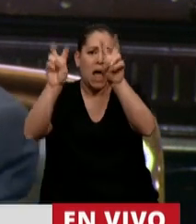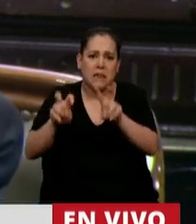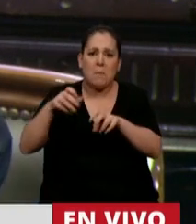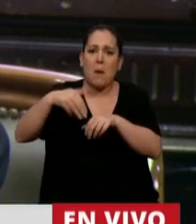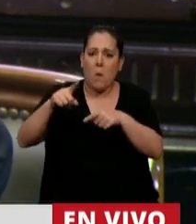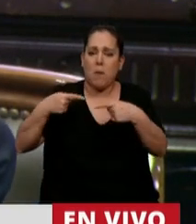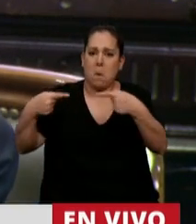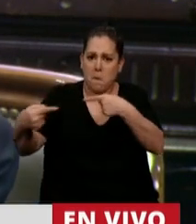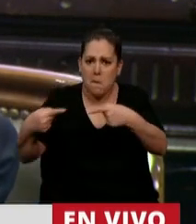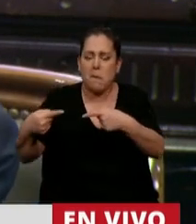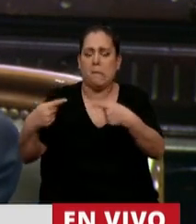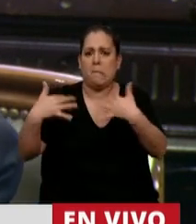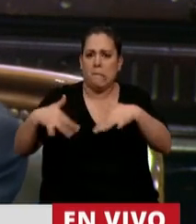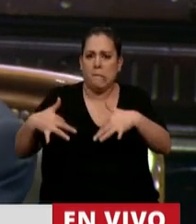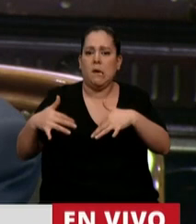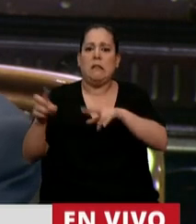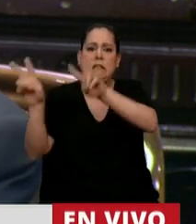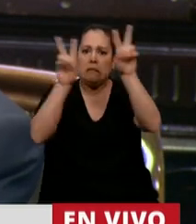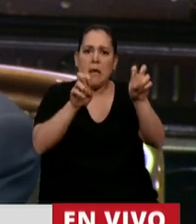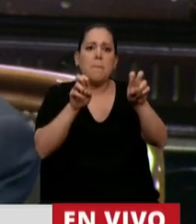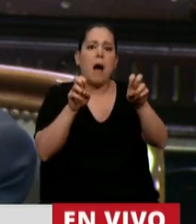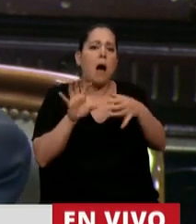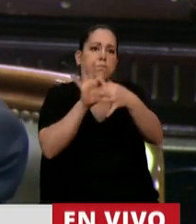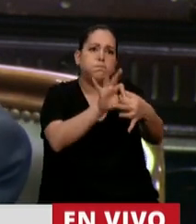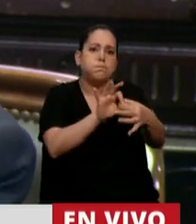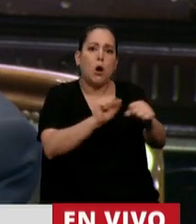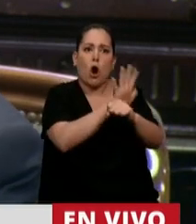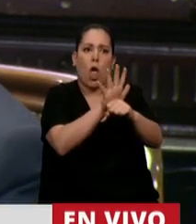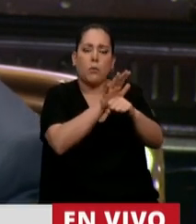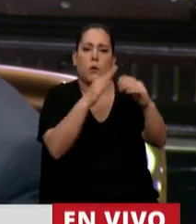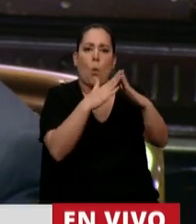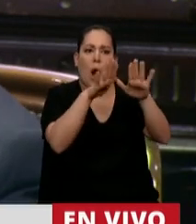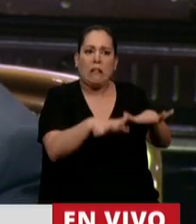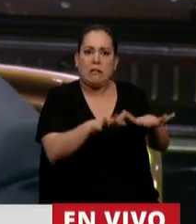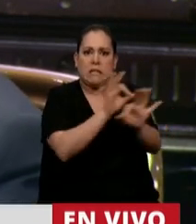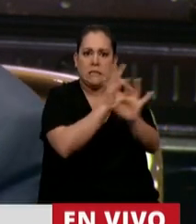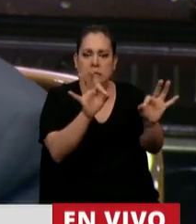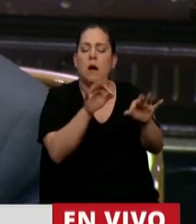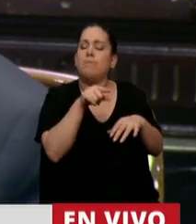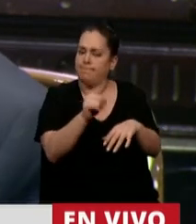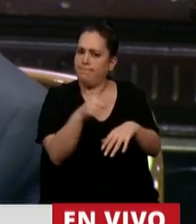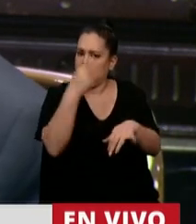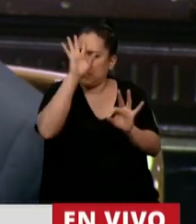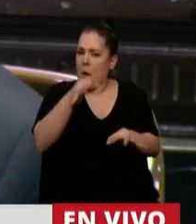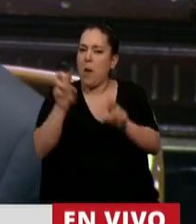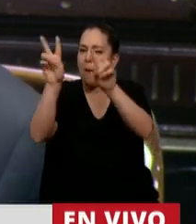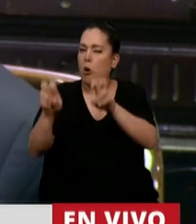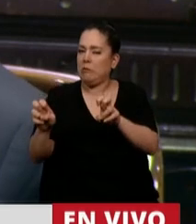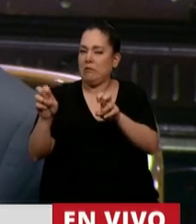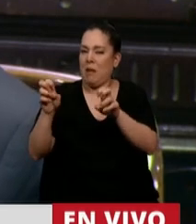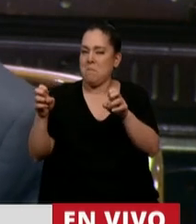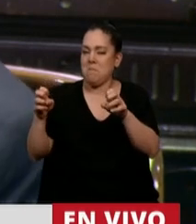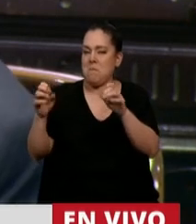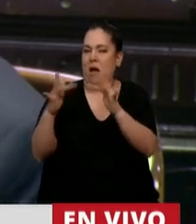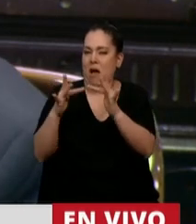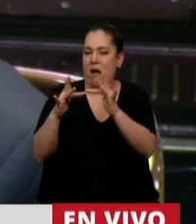que no tenían que ver con la cuarentena quedaban excluidos de esta modalidad. Entonces,